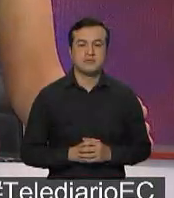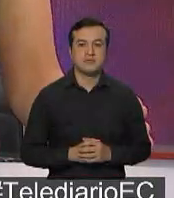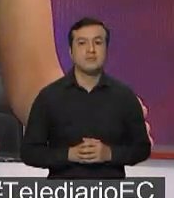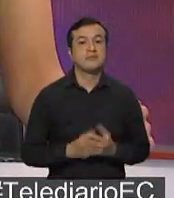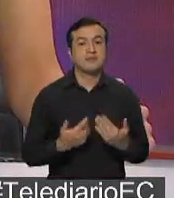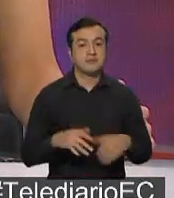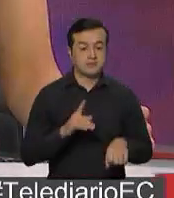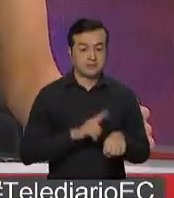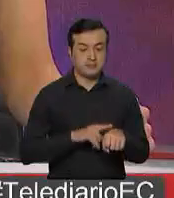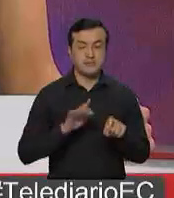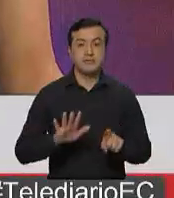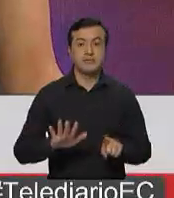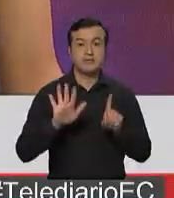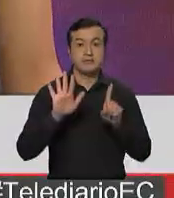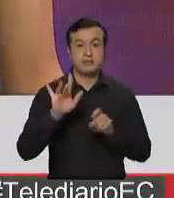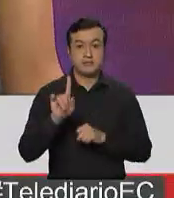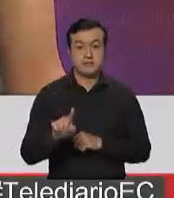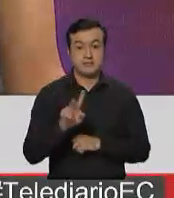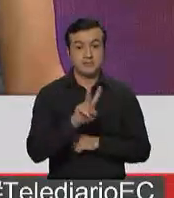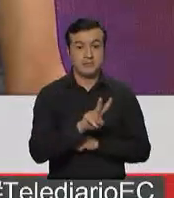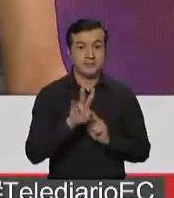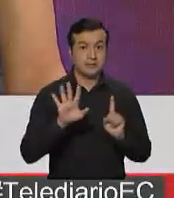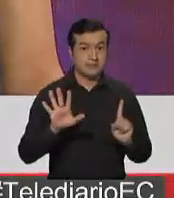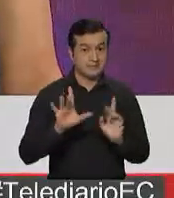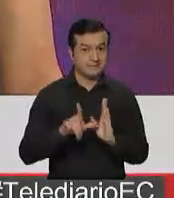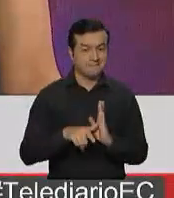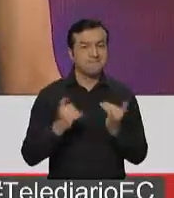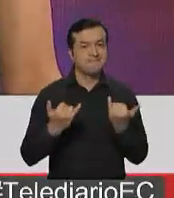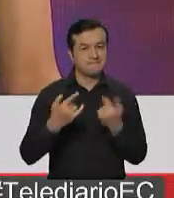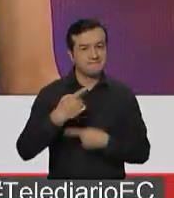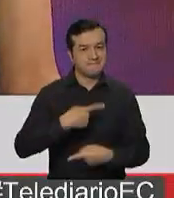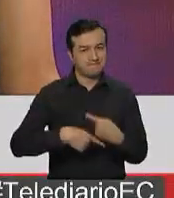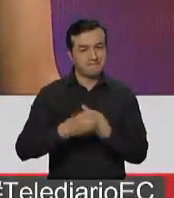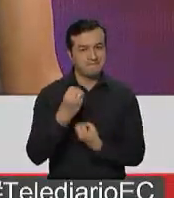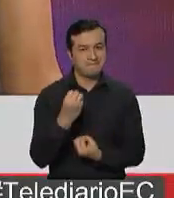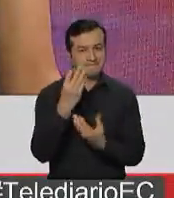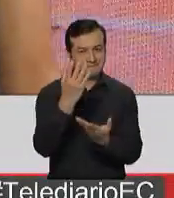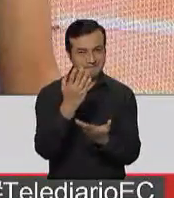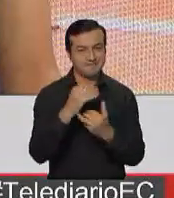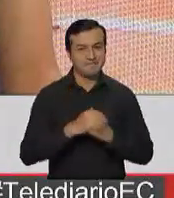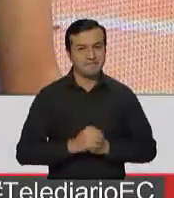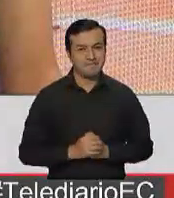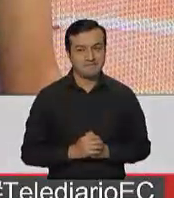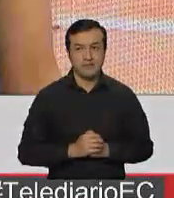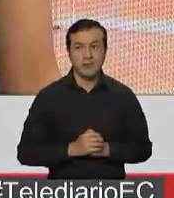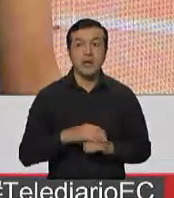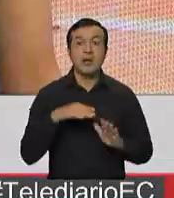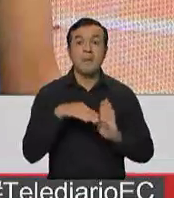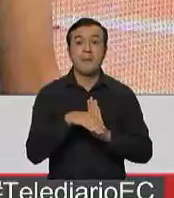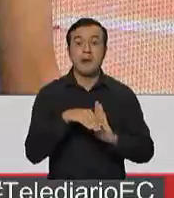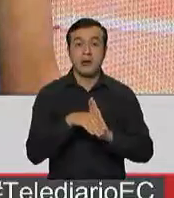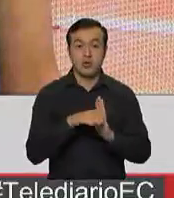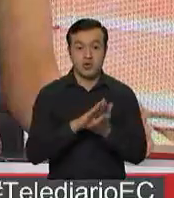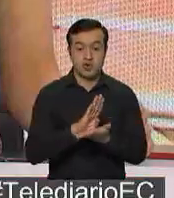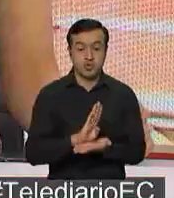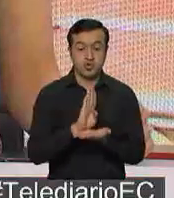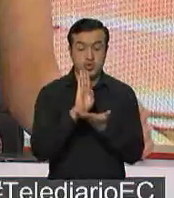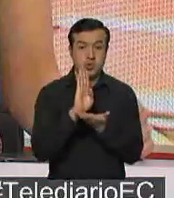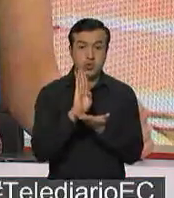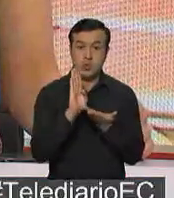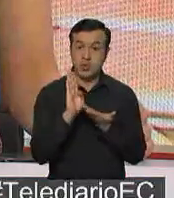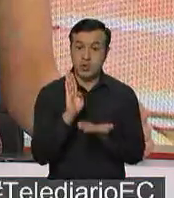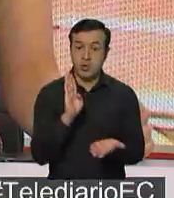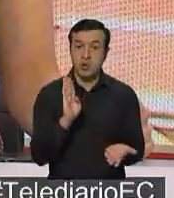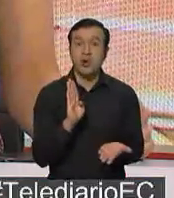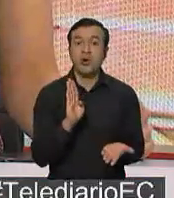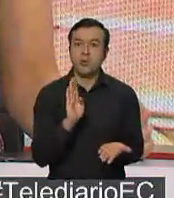Son las 6 de la mañana con 26 minutos. Estamos de regreso en Telediario con más noticias. Les contamos que el Banco del Instituto Ecuatoriano de Seguridad Social